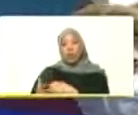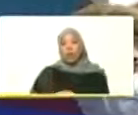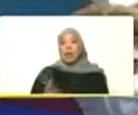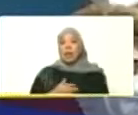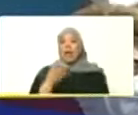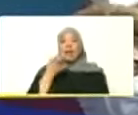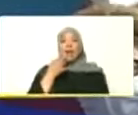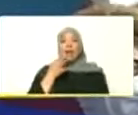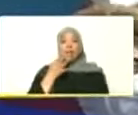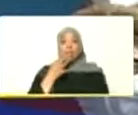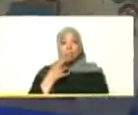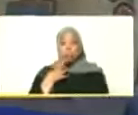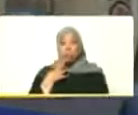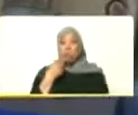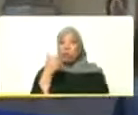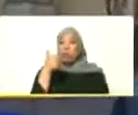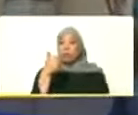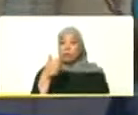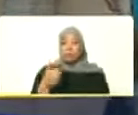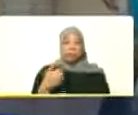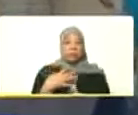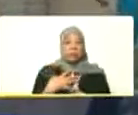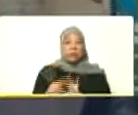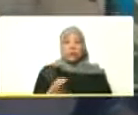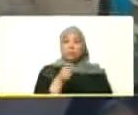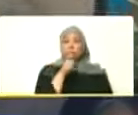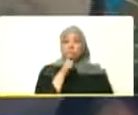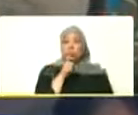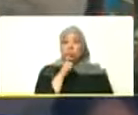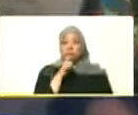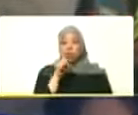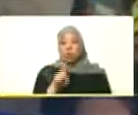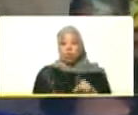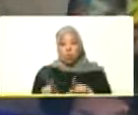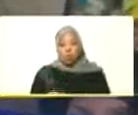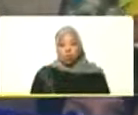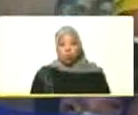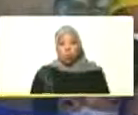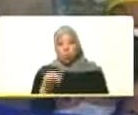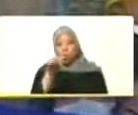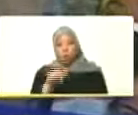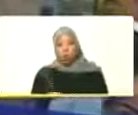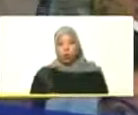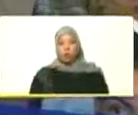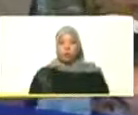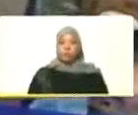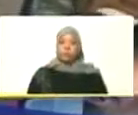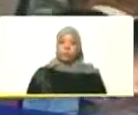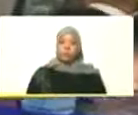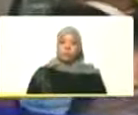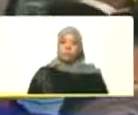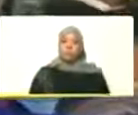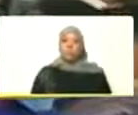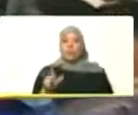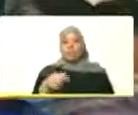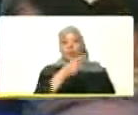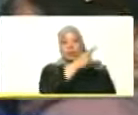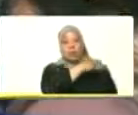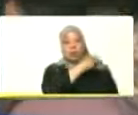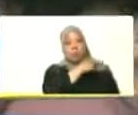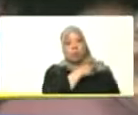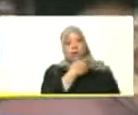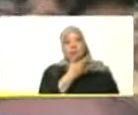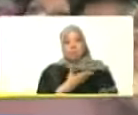ese ejercicio, esa búsqueda de la logística en el terreno. Hoy, bueno, aquí está nuestra directora, que yo le voy a